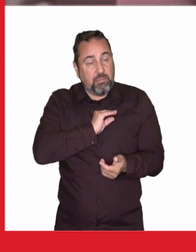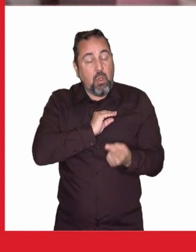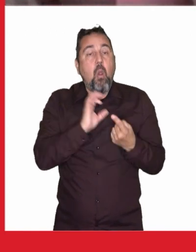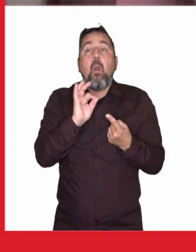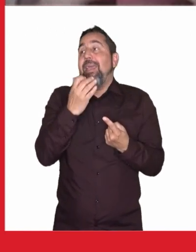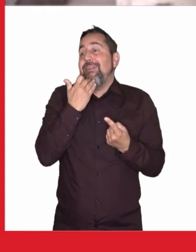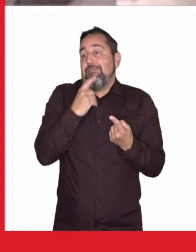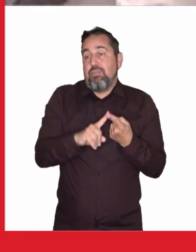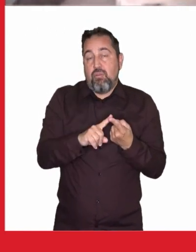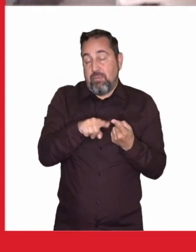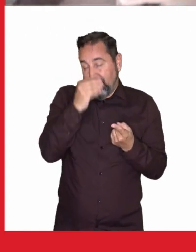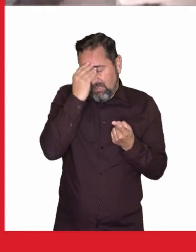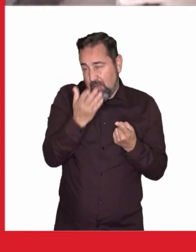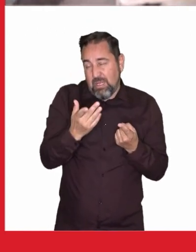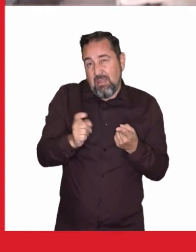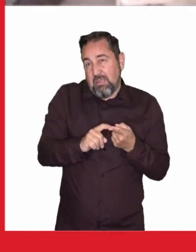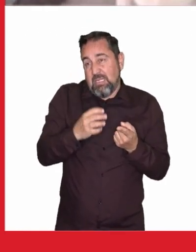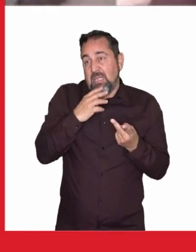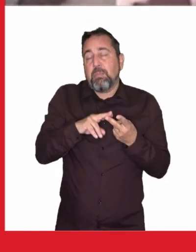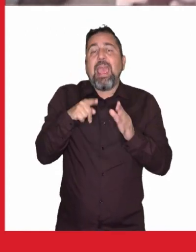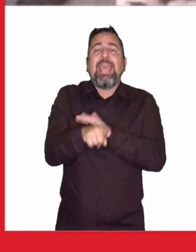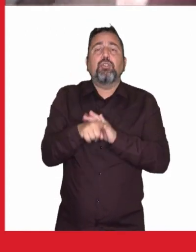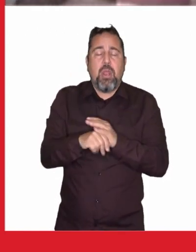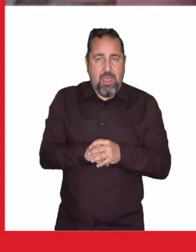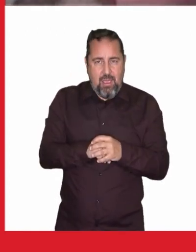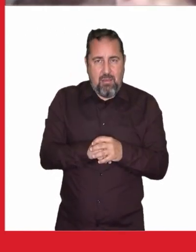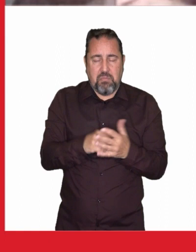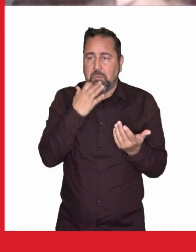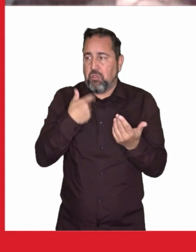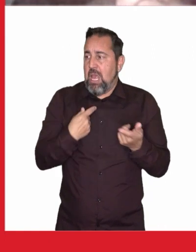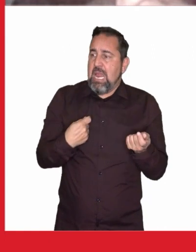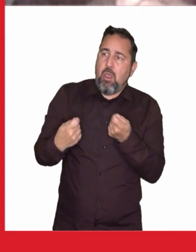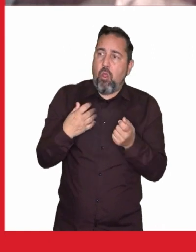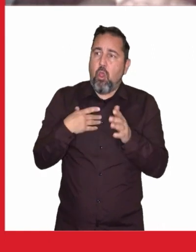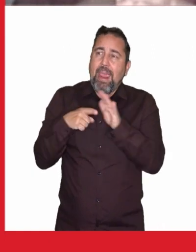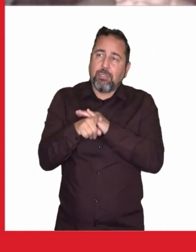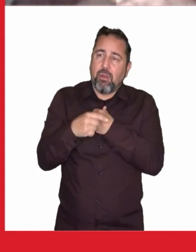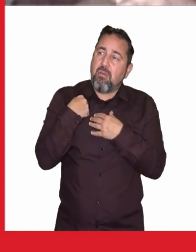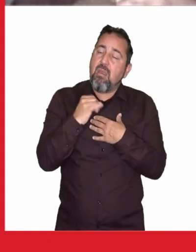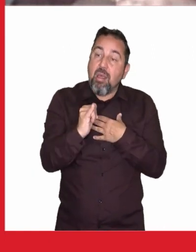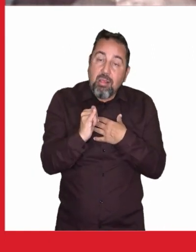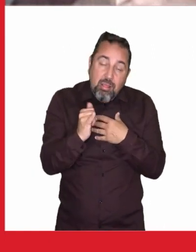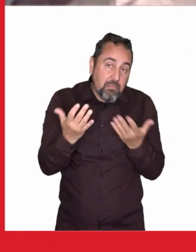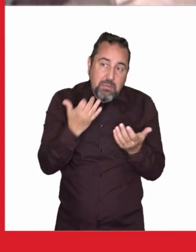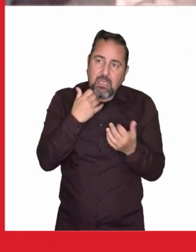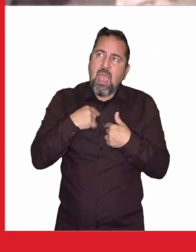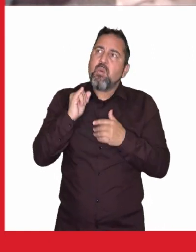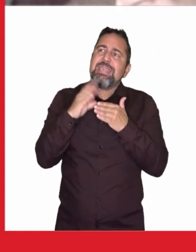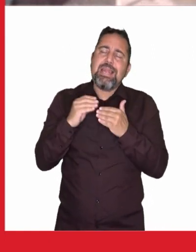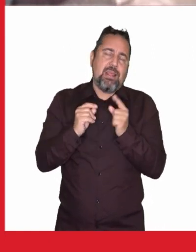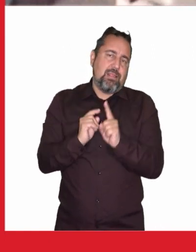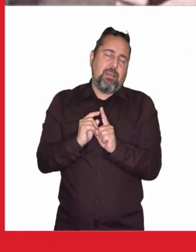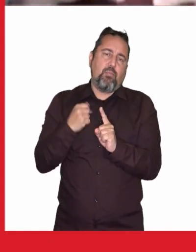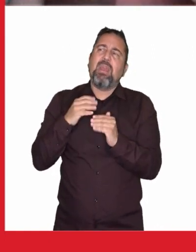o vendo un producto y obtengo un precio por ello. O, por ejemplo, podéis pensar, el típico es el de la gestoría. ¿Sí? Si yo tengo un